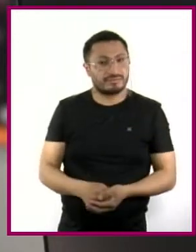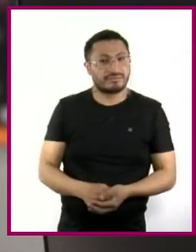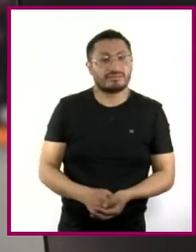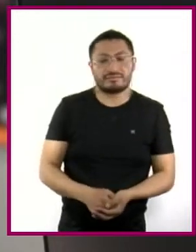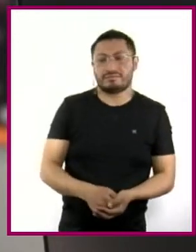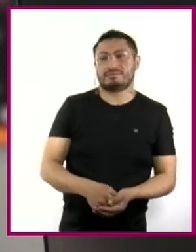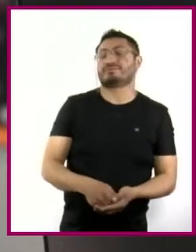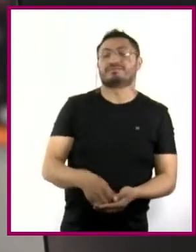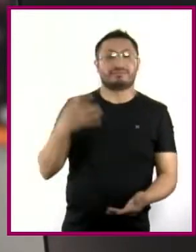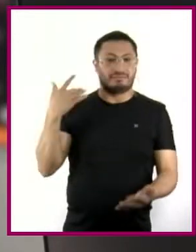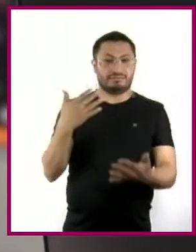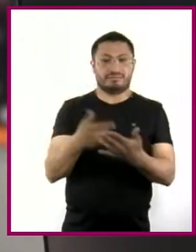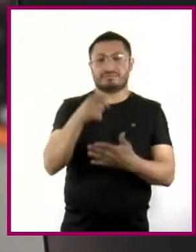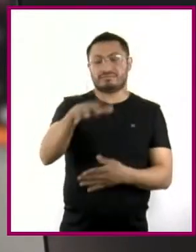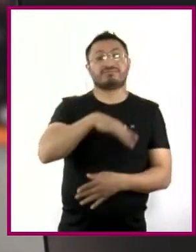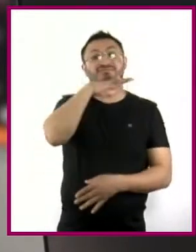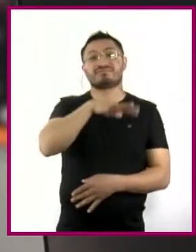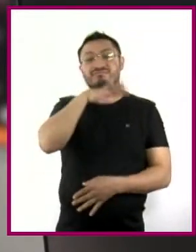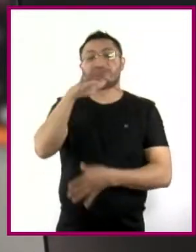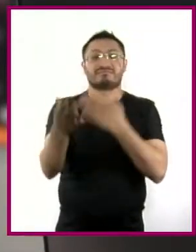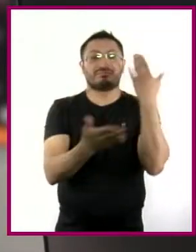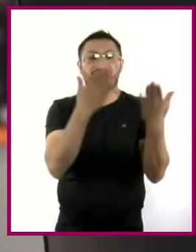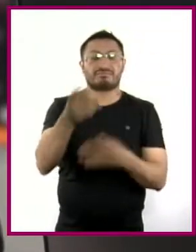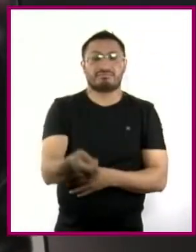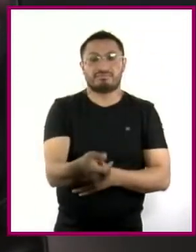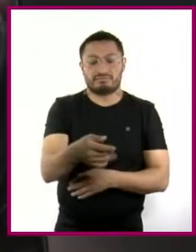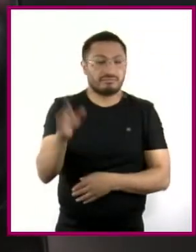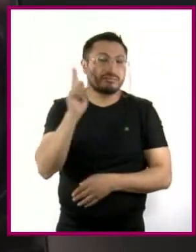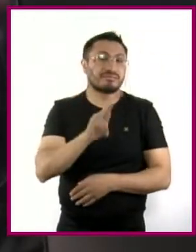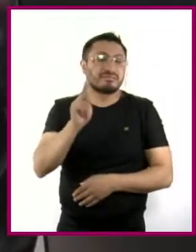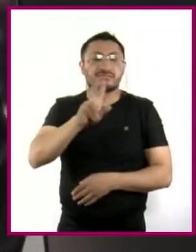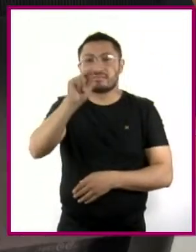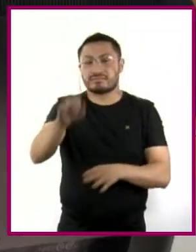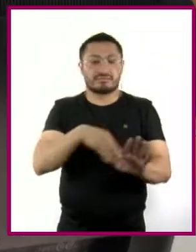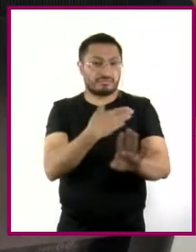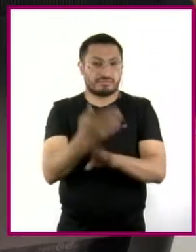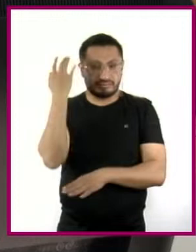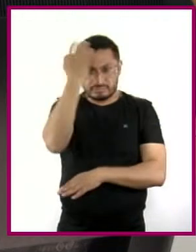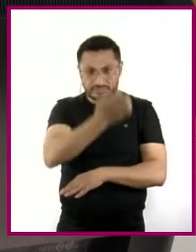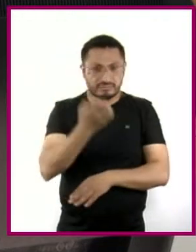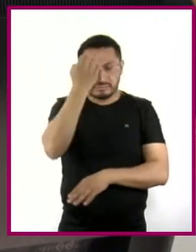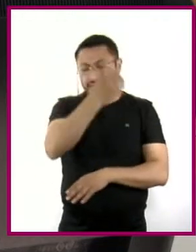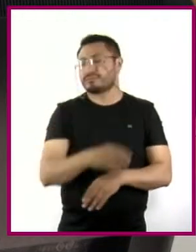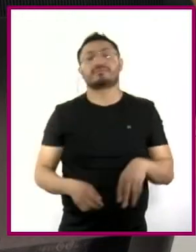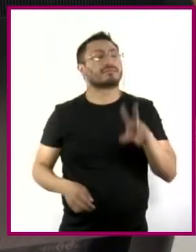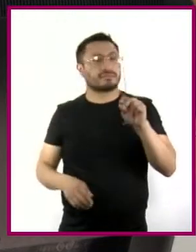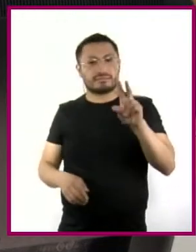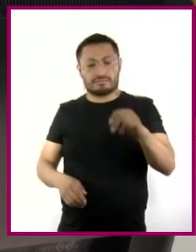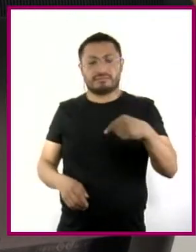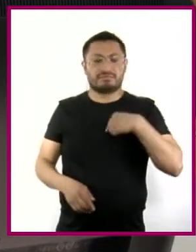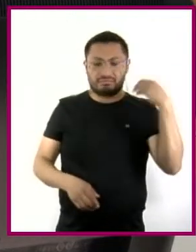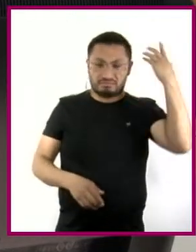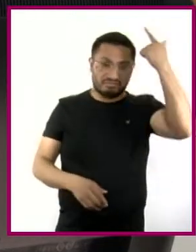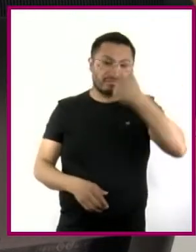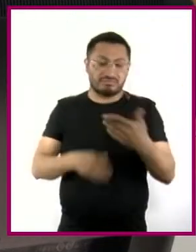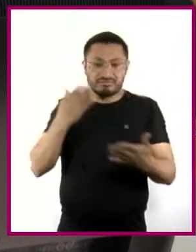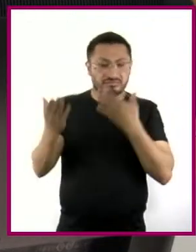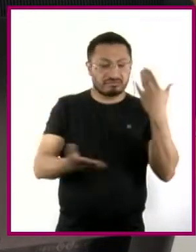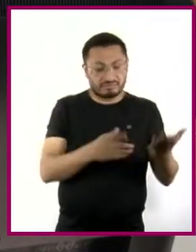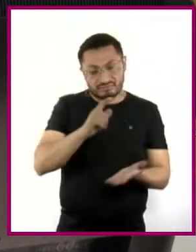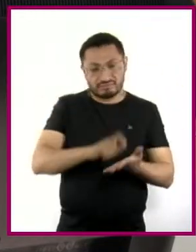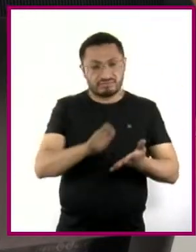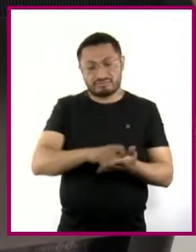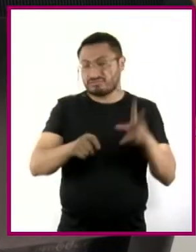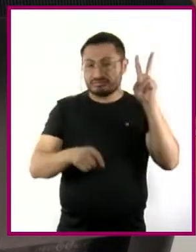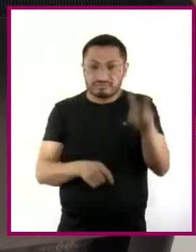razón, últimamente andas distraído y has estudiado poco. A ver si no te afectan los exámenes. No. Estudio en las noches con mis apuntes, ya te